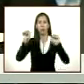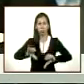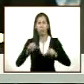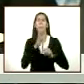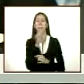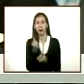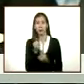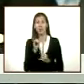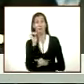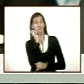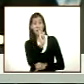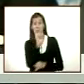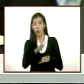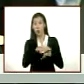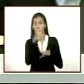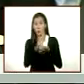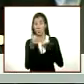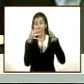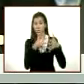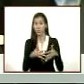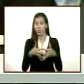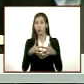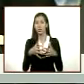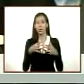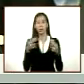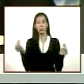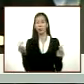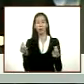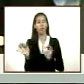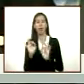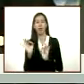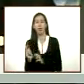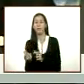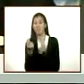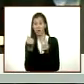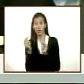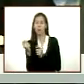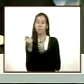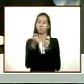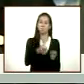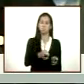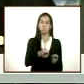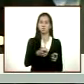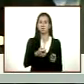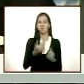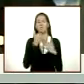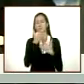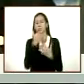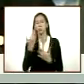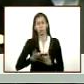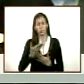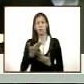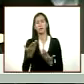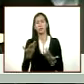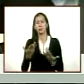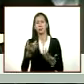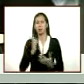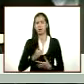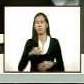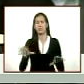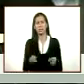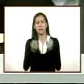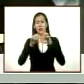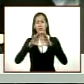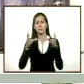ellos mismos provocaron, y no invertir ese dinero en algo tan importante como es